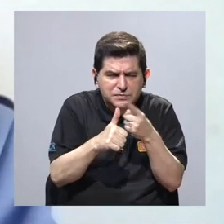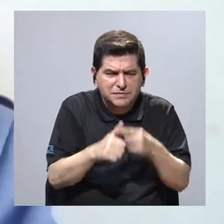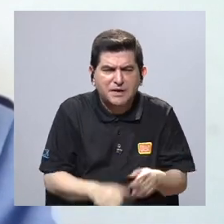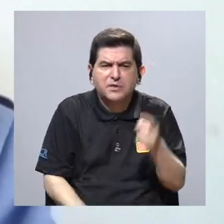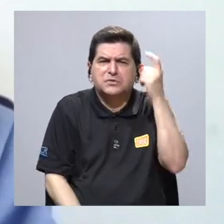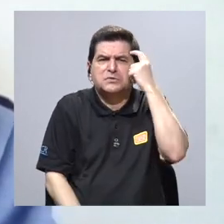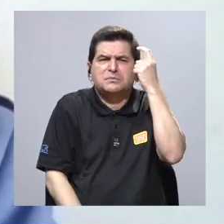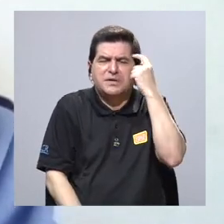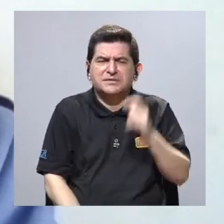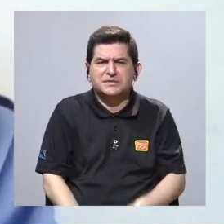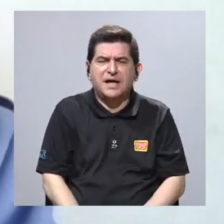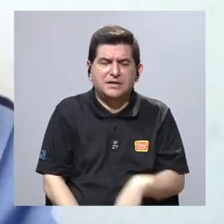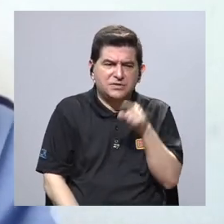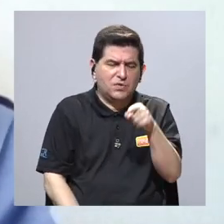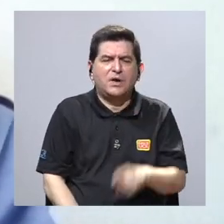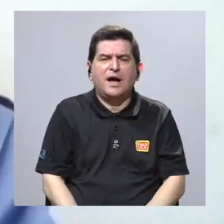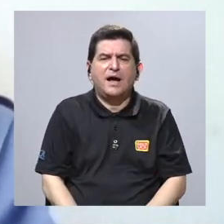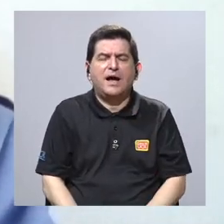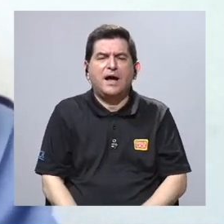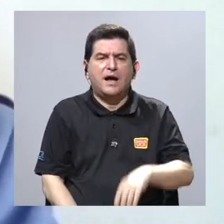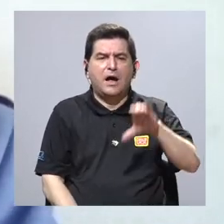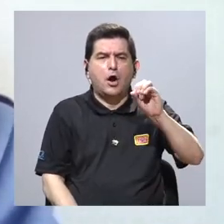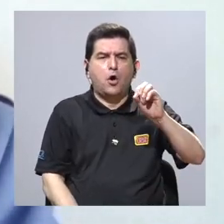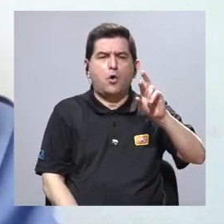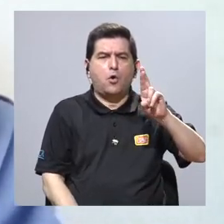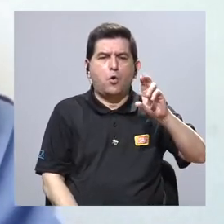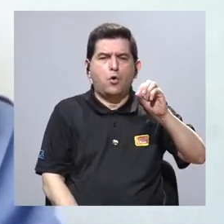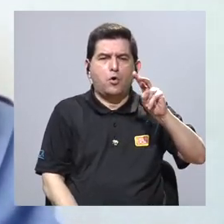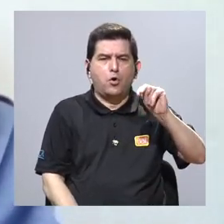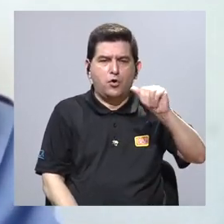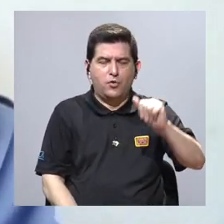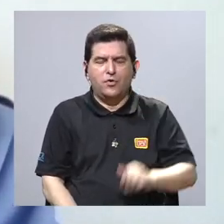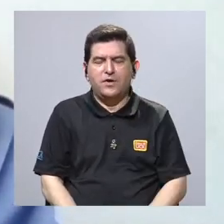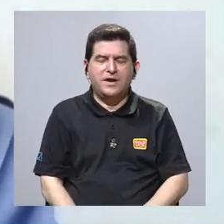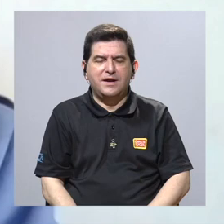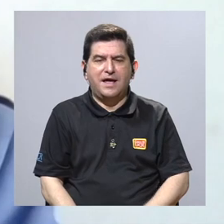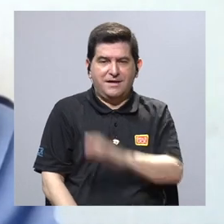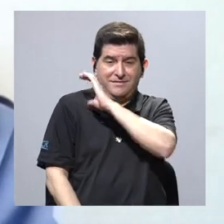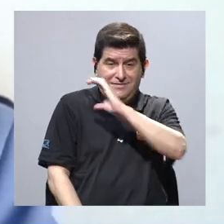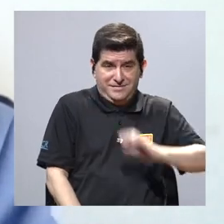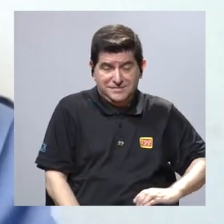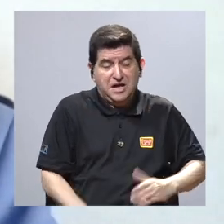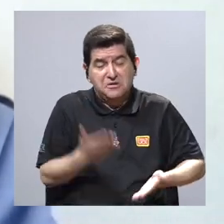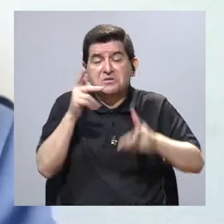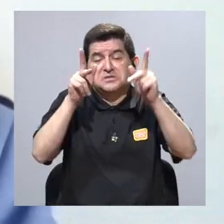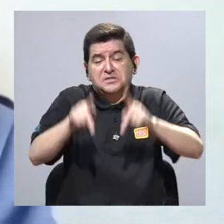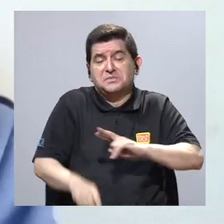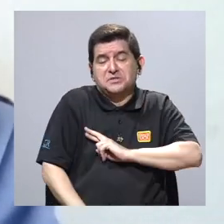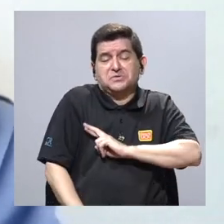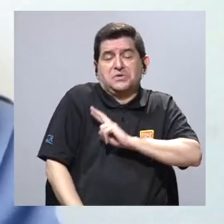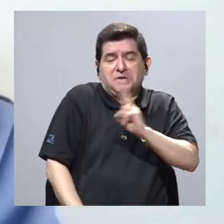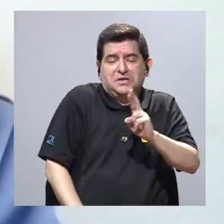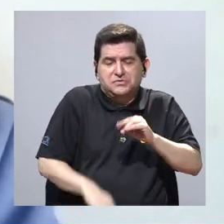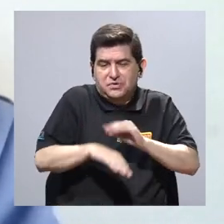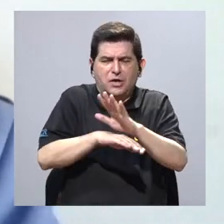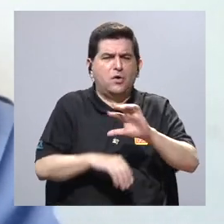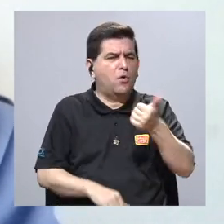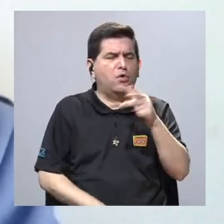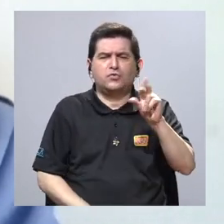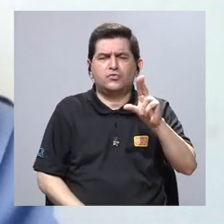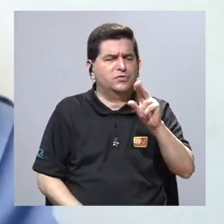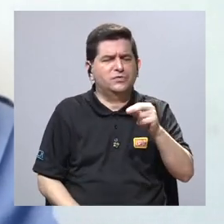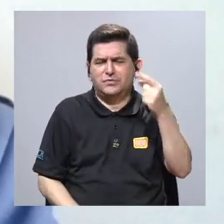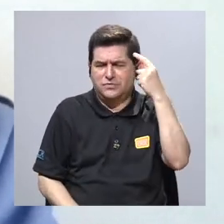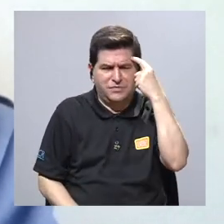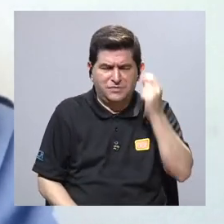los primeros coronavirus estaban pensando en una corona de Cristo. Seguramente eran muy cristianos o muy religiosos. Otros dicen